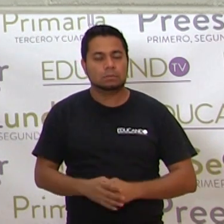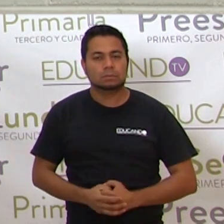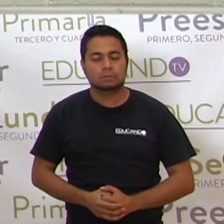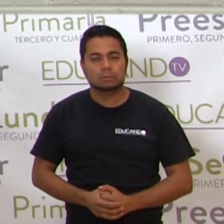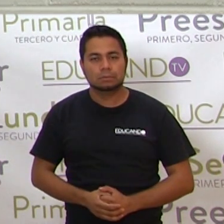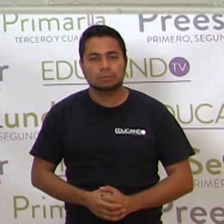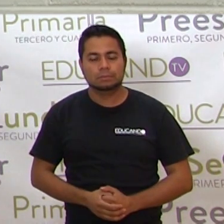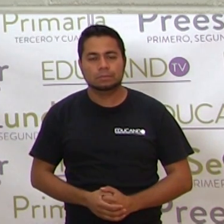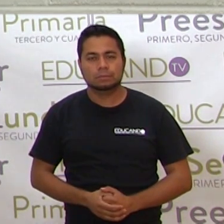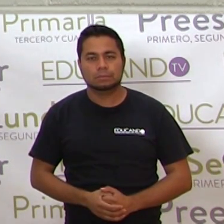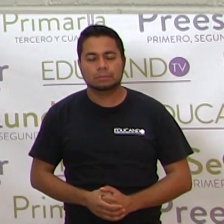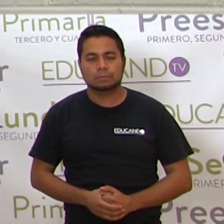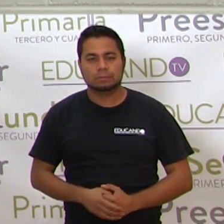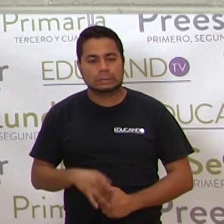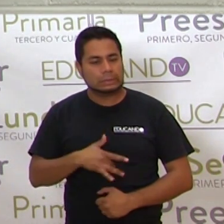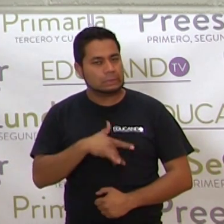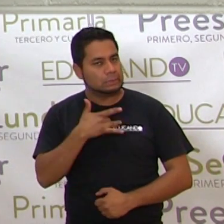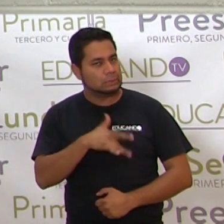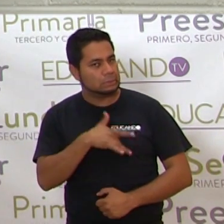bien, de ánimo.